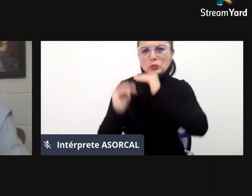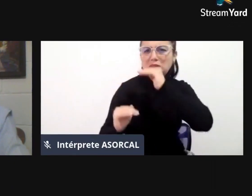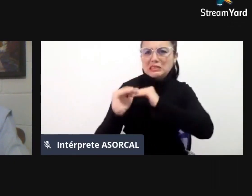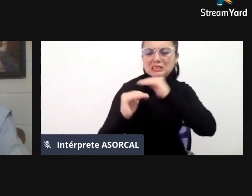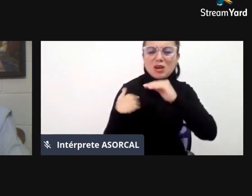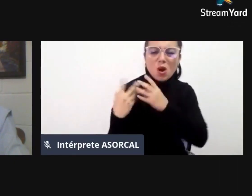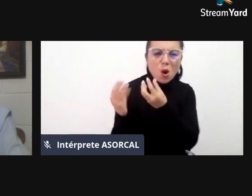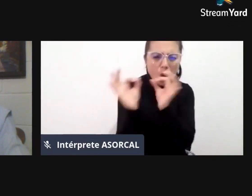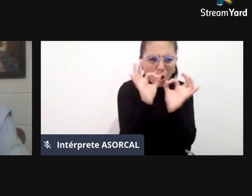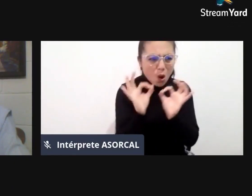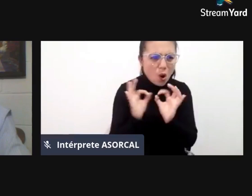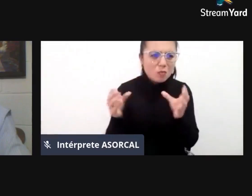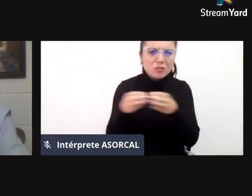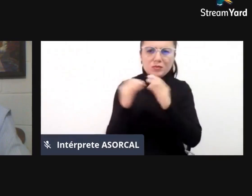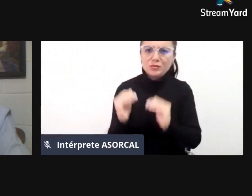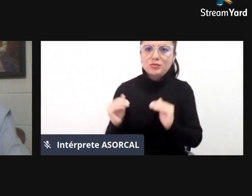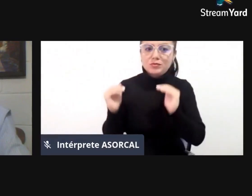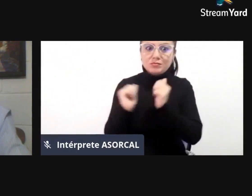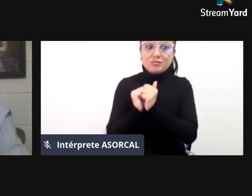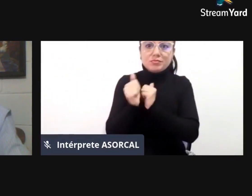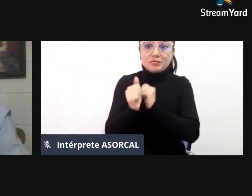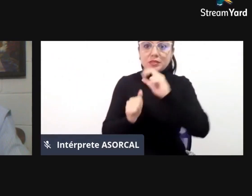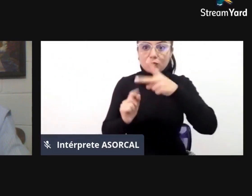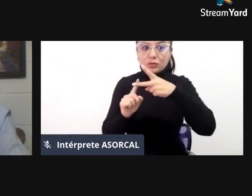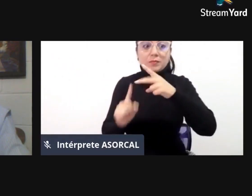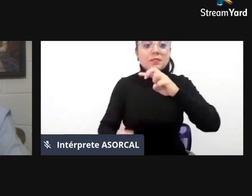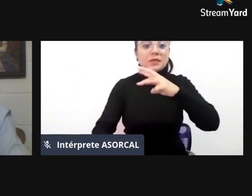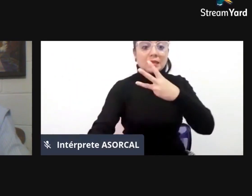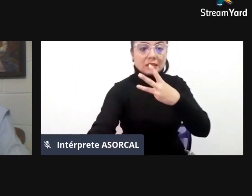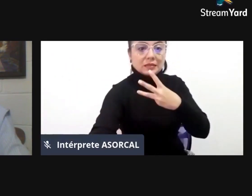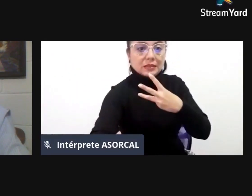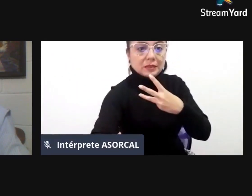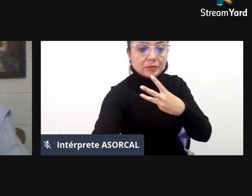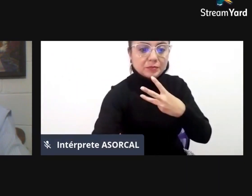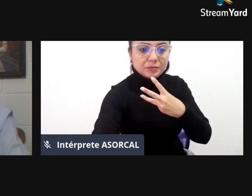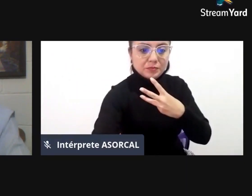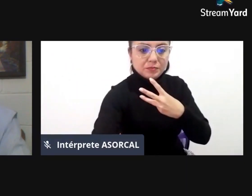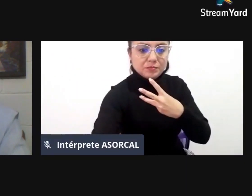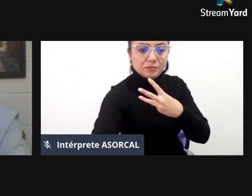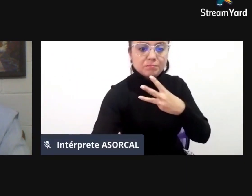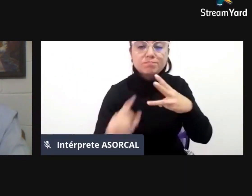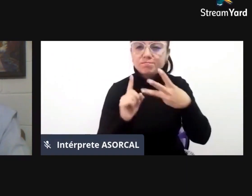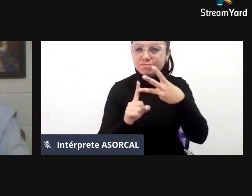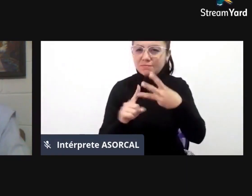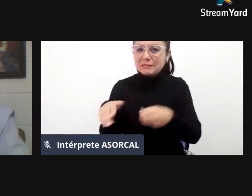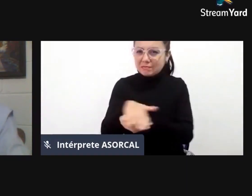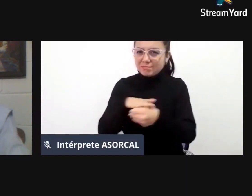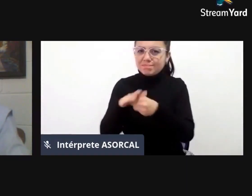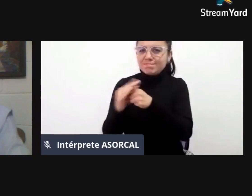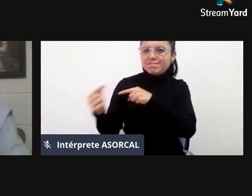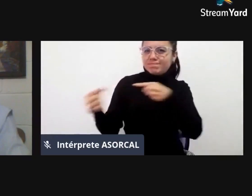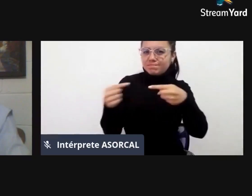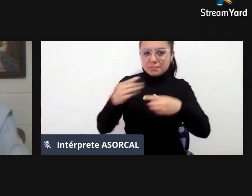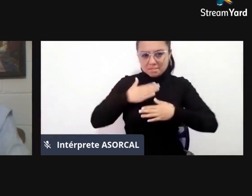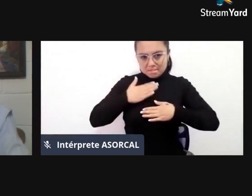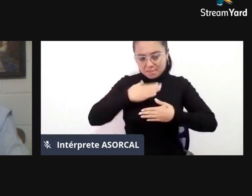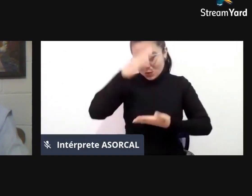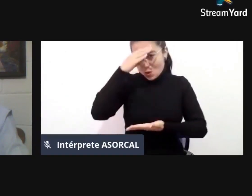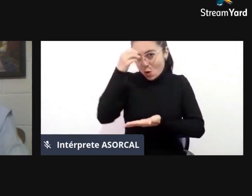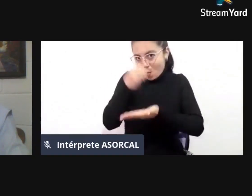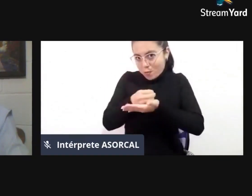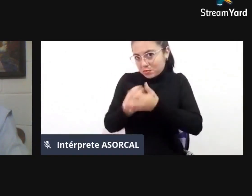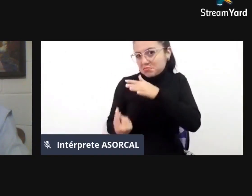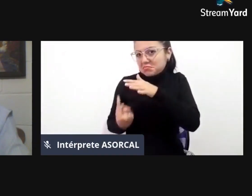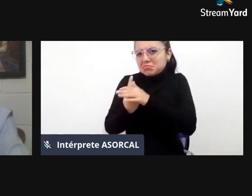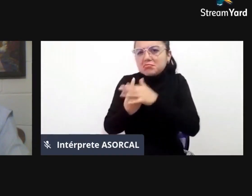Eso fue la segunda dimensión. Y la tercera dimensión que originó el conflicto, en mi opinión,